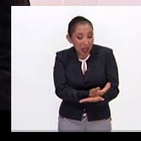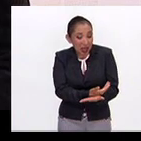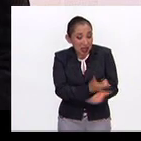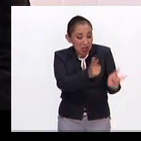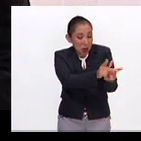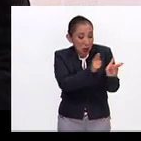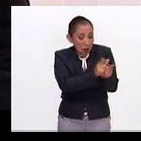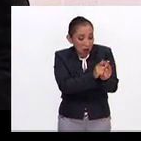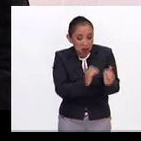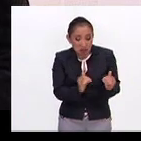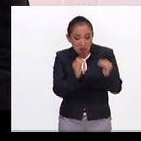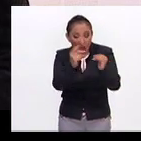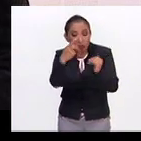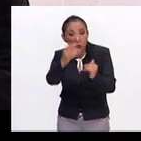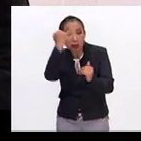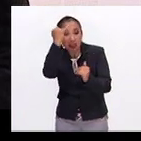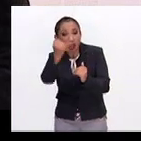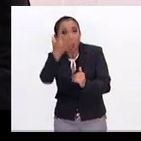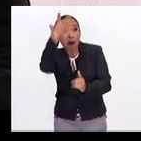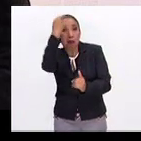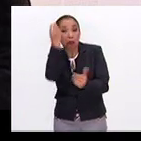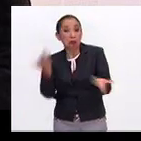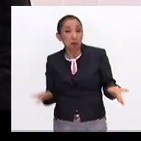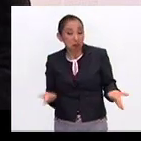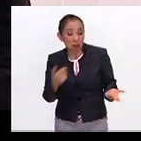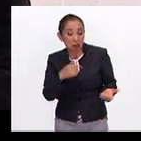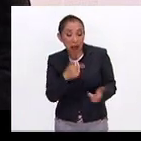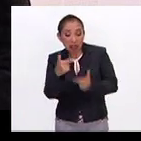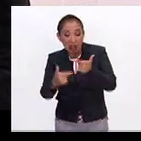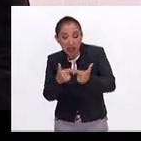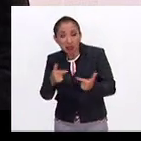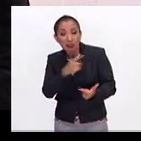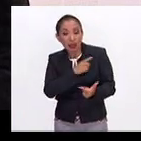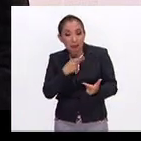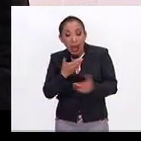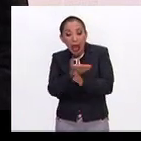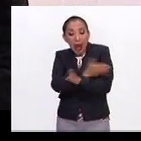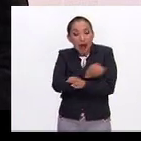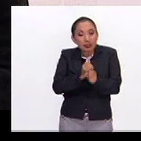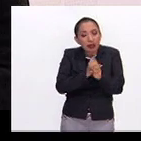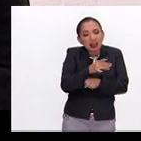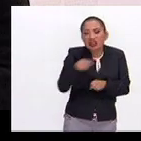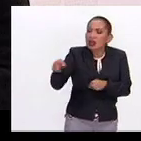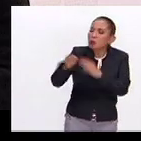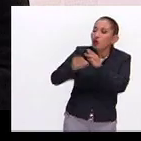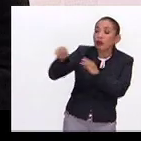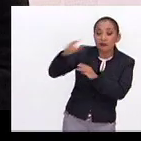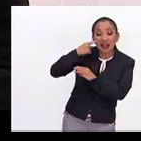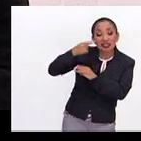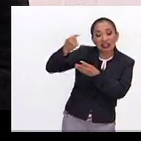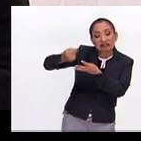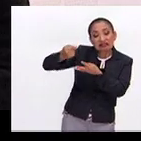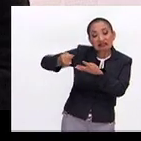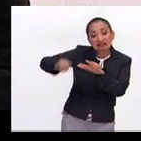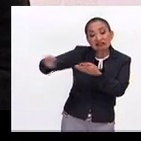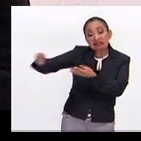Necesitan ser informados sobre el tipo de mundo en el que vivimos. La educación es absolutamente necesaria.